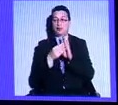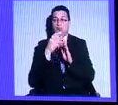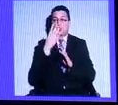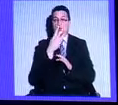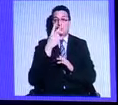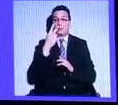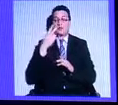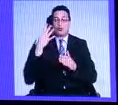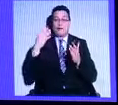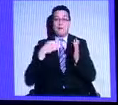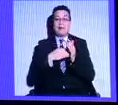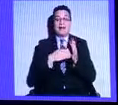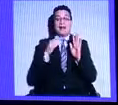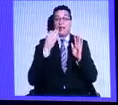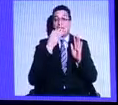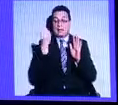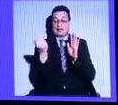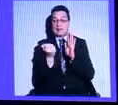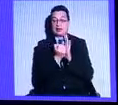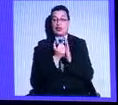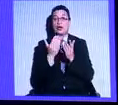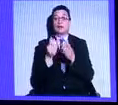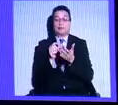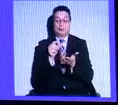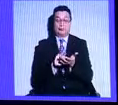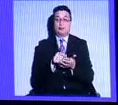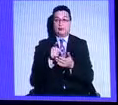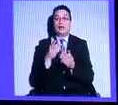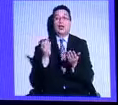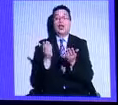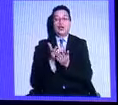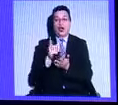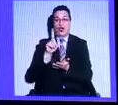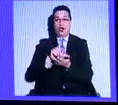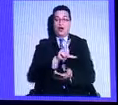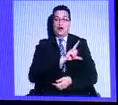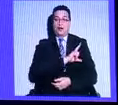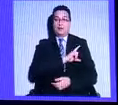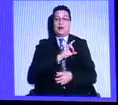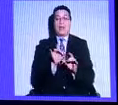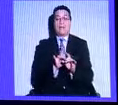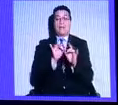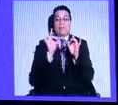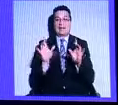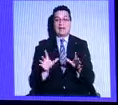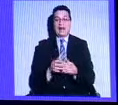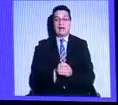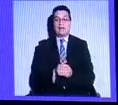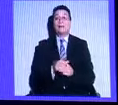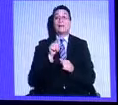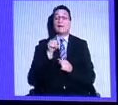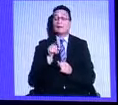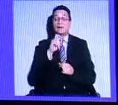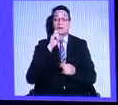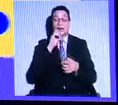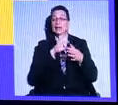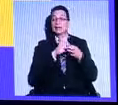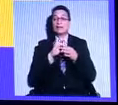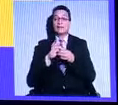4.429 sellos en tarjetas de estudiantes de establecimientos de educación especial, lo que implica